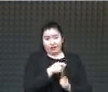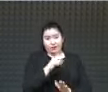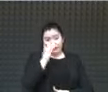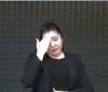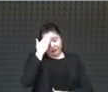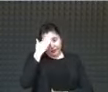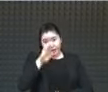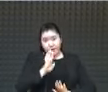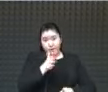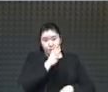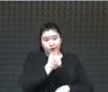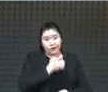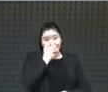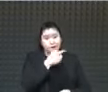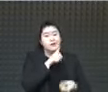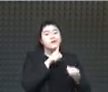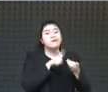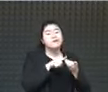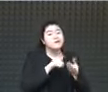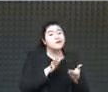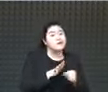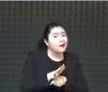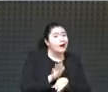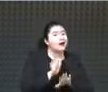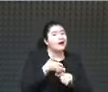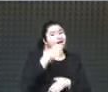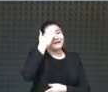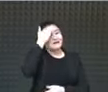escuela confirmada, una inscripción, que es uno de los